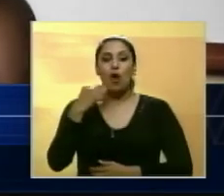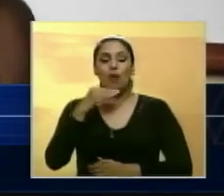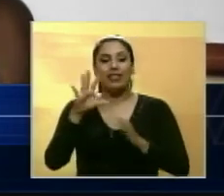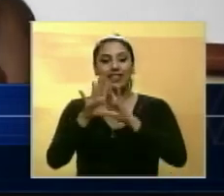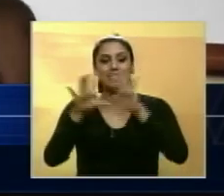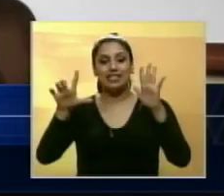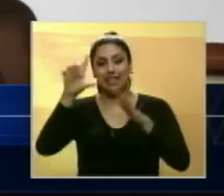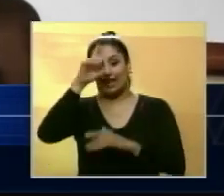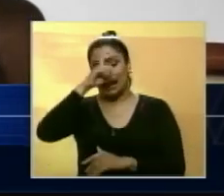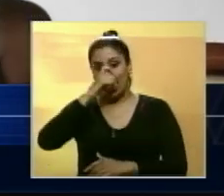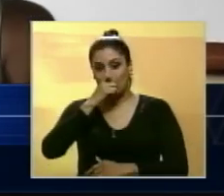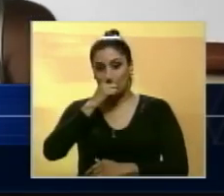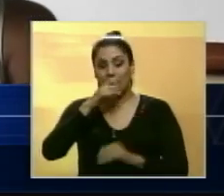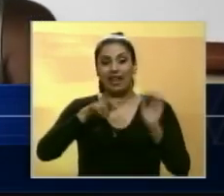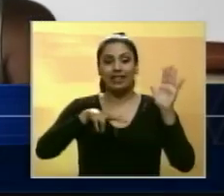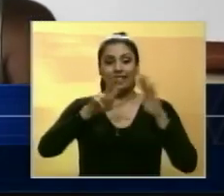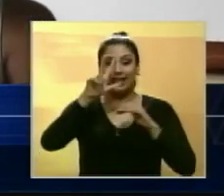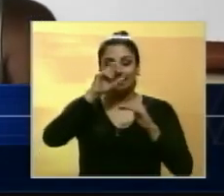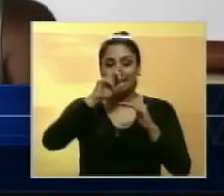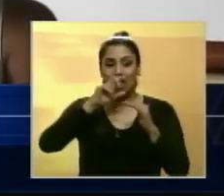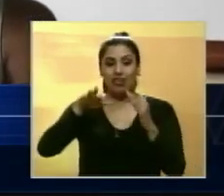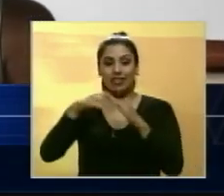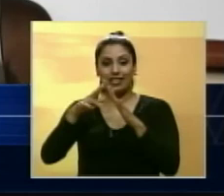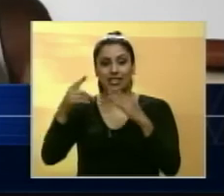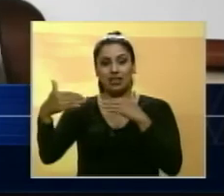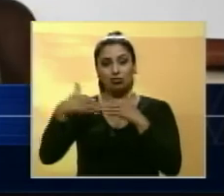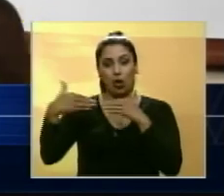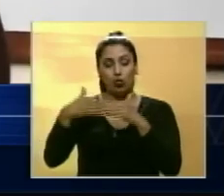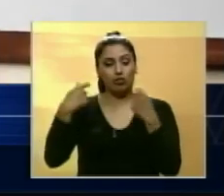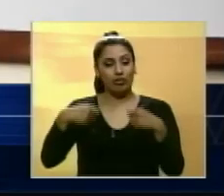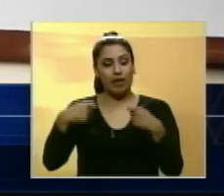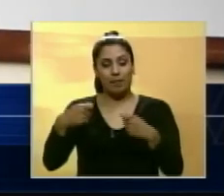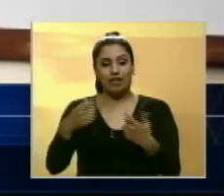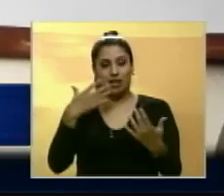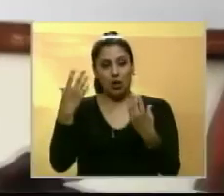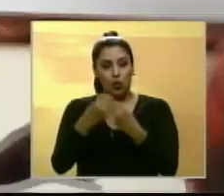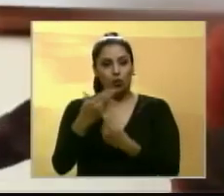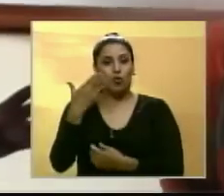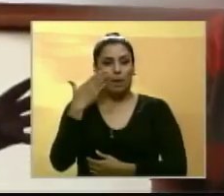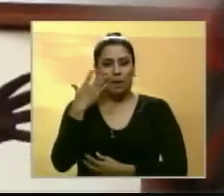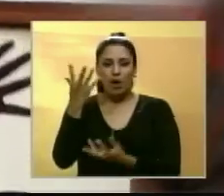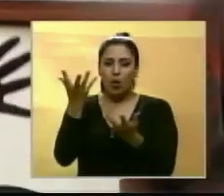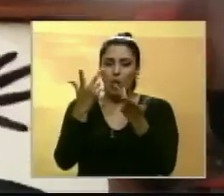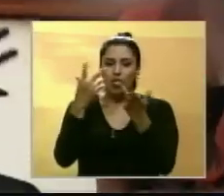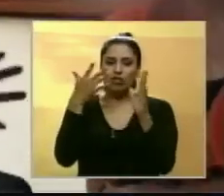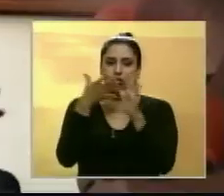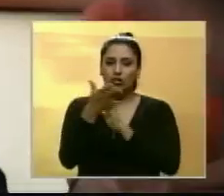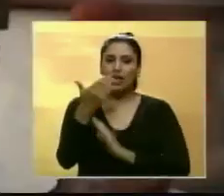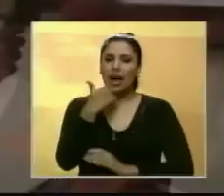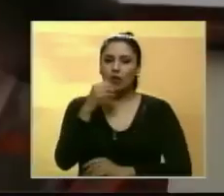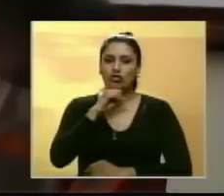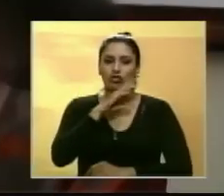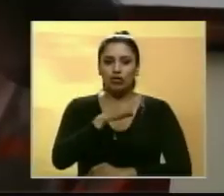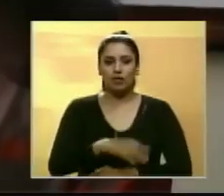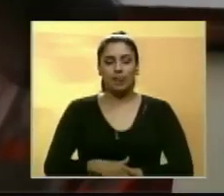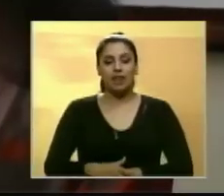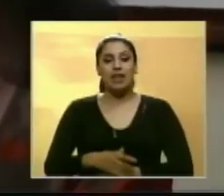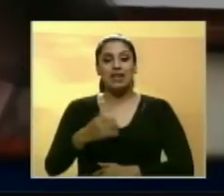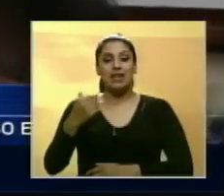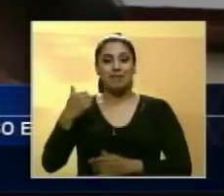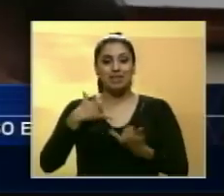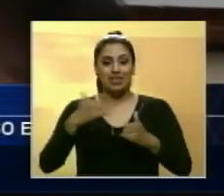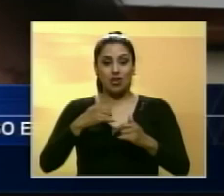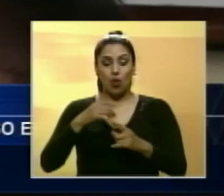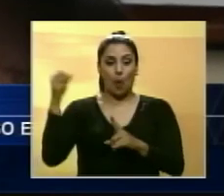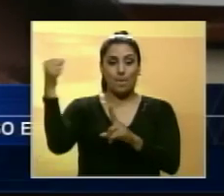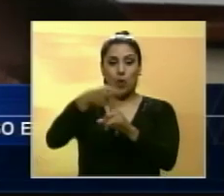17 años, desde los 13, está siendo víctima del bullying. Junto a nosotros se encuentra su mamá para conocer un poco su historia. Le pegaban,